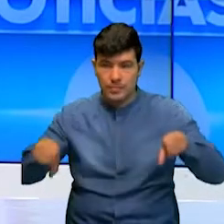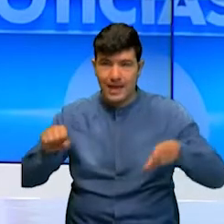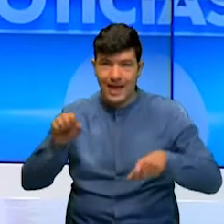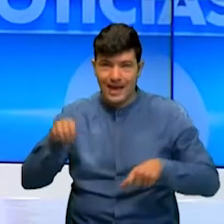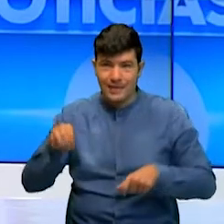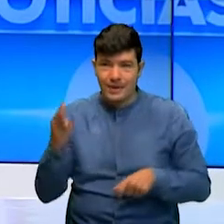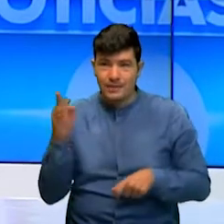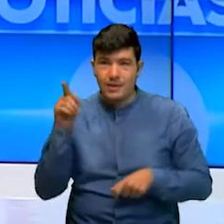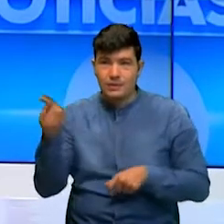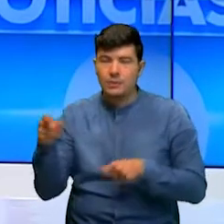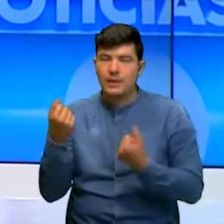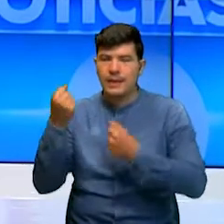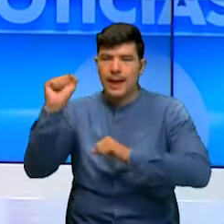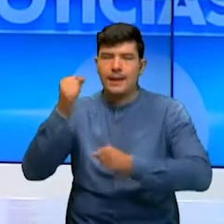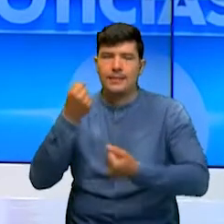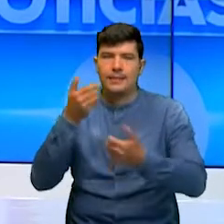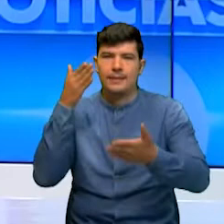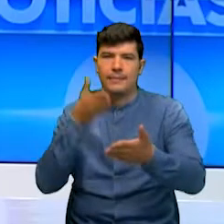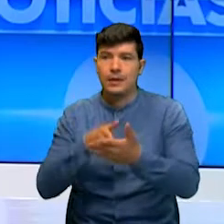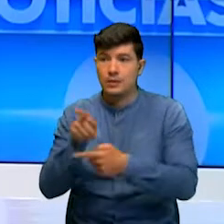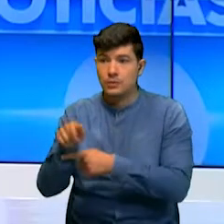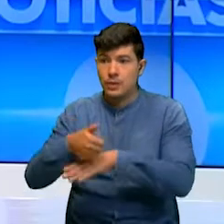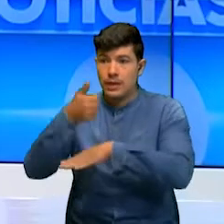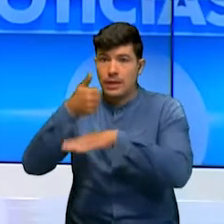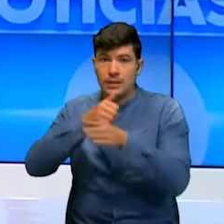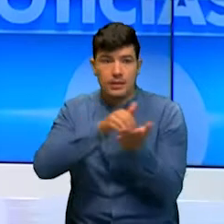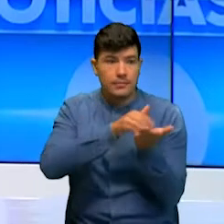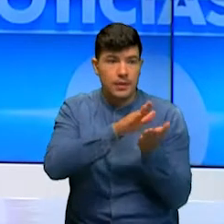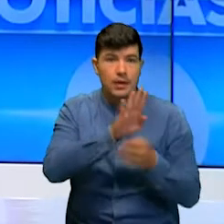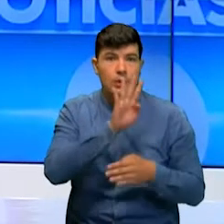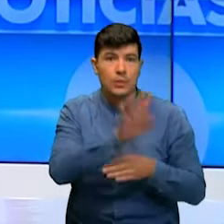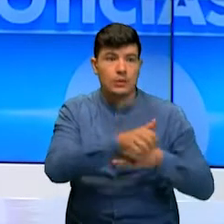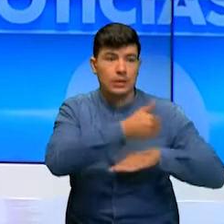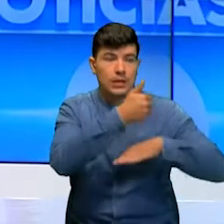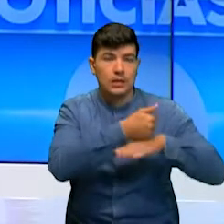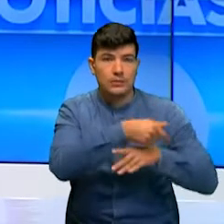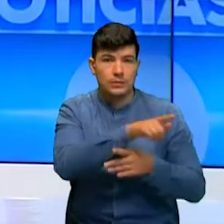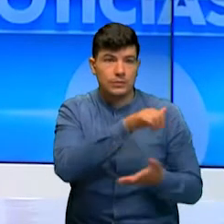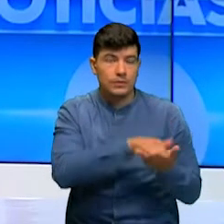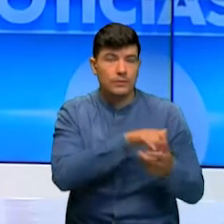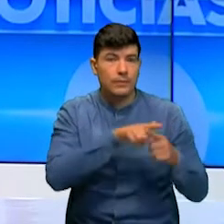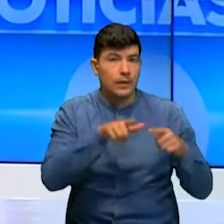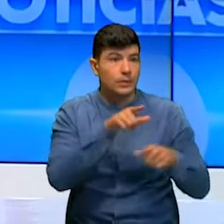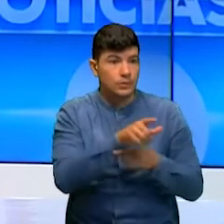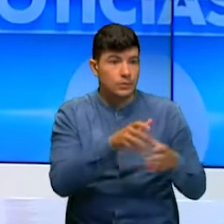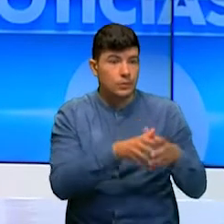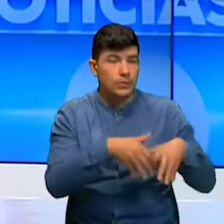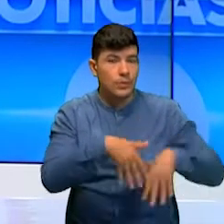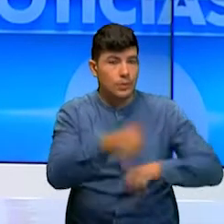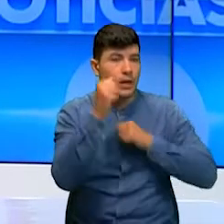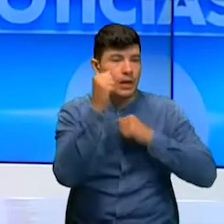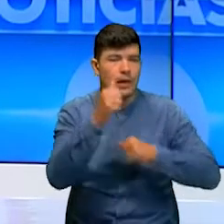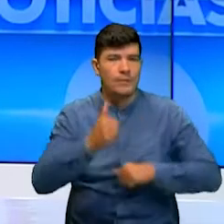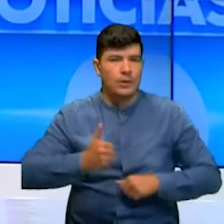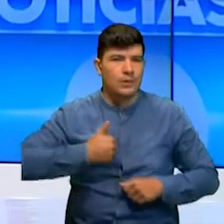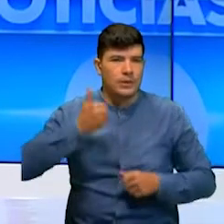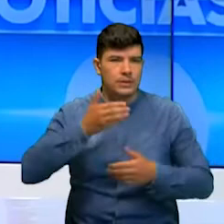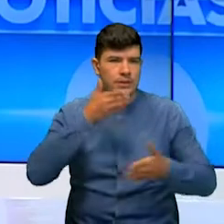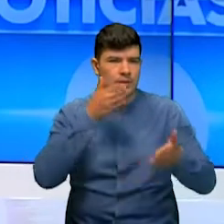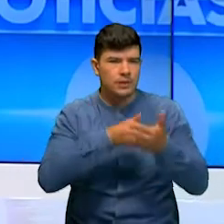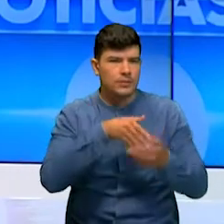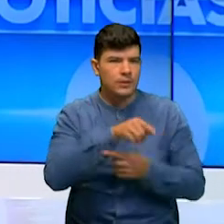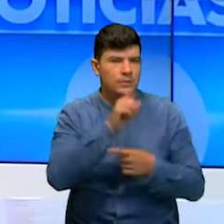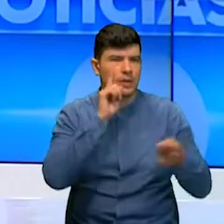a esa entidad la gerente pretendía sacar a cuatro directivos esta vez el sindicato también aprovechó para denunciar la pretensión